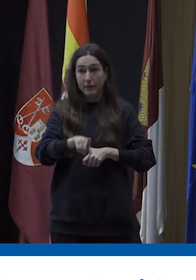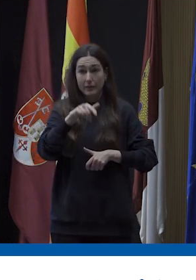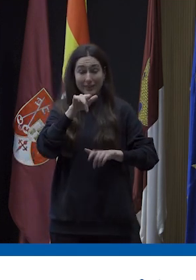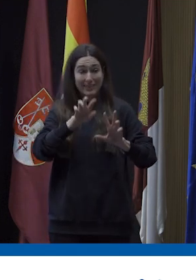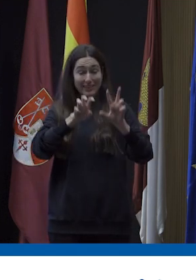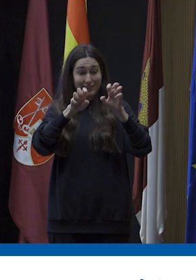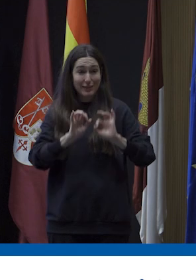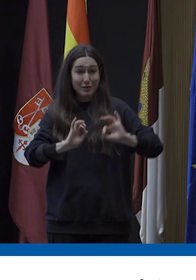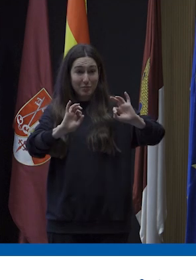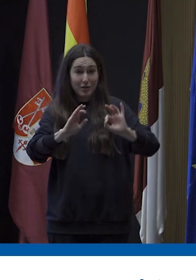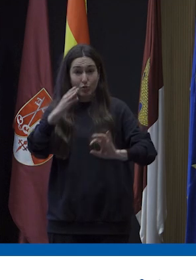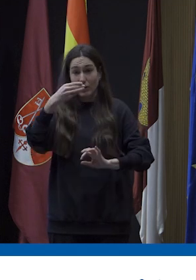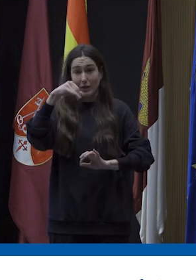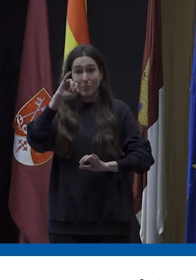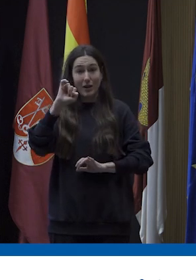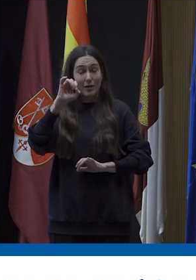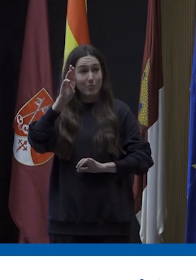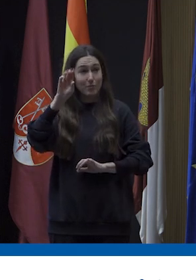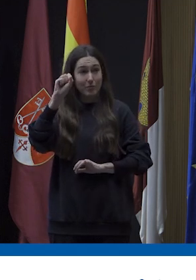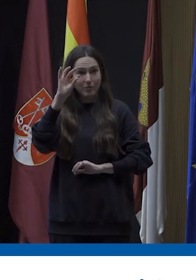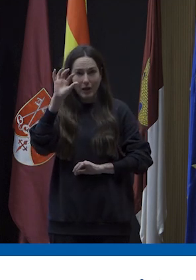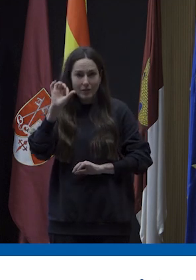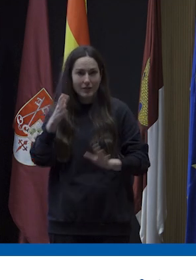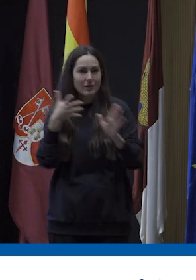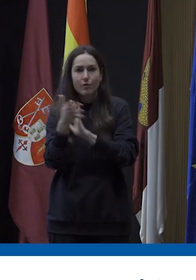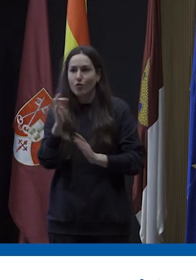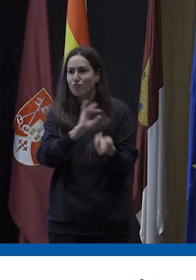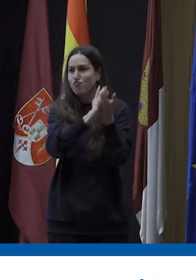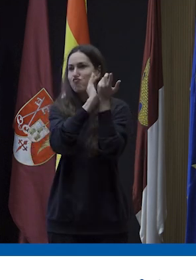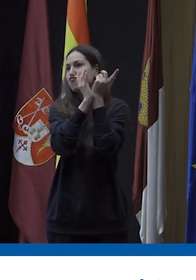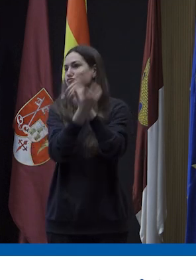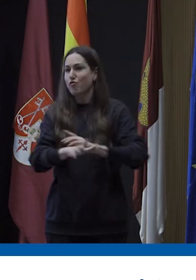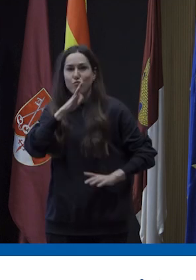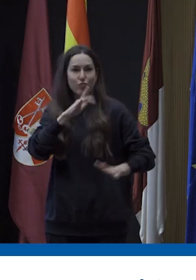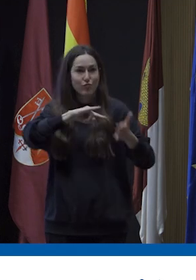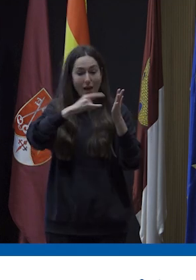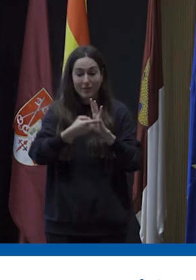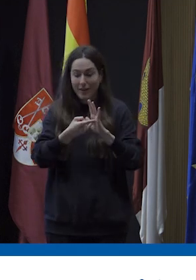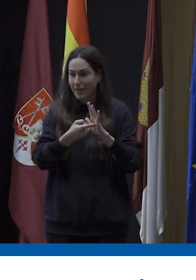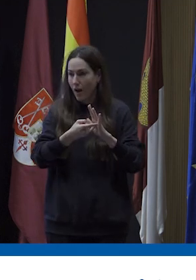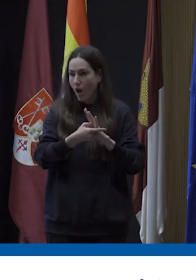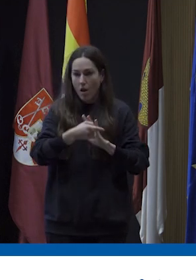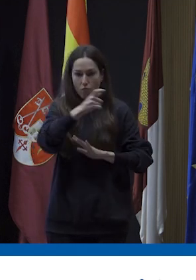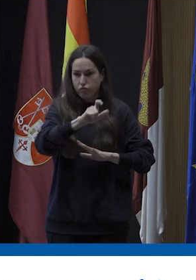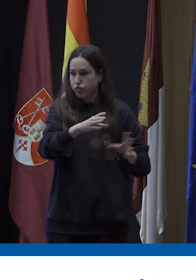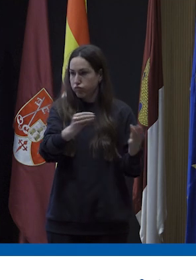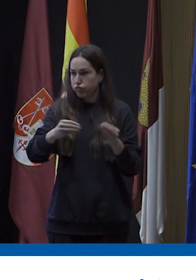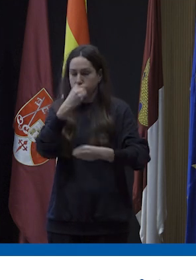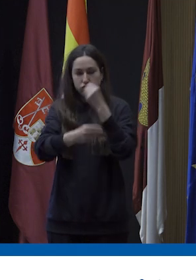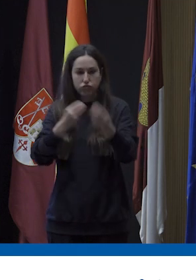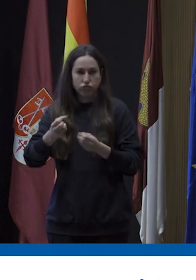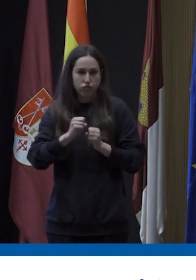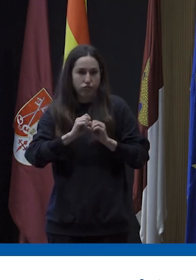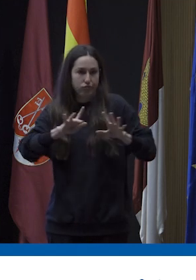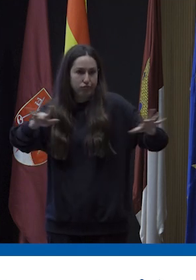igual que había pasado con el bypass, pues fue un cambio radical, porque además fue una técnica que se extendió también rápidamente por todos los centros